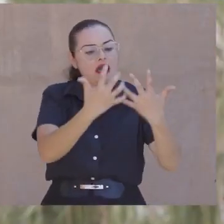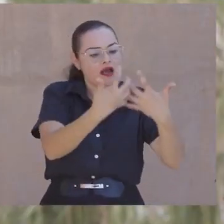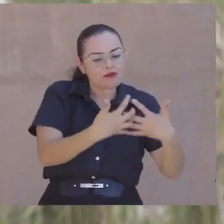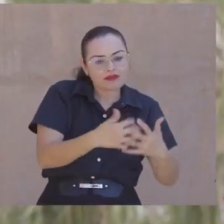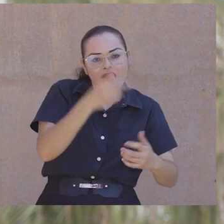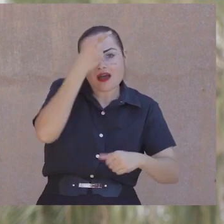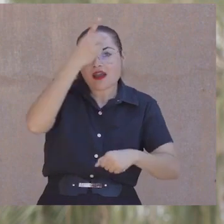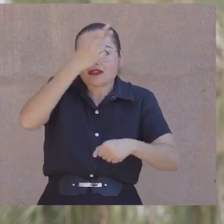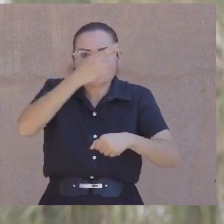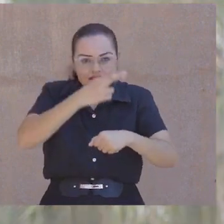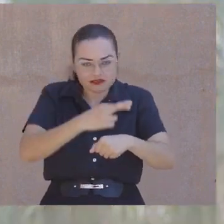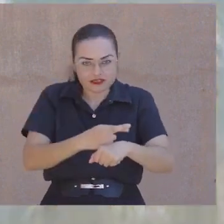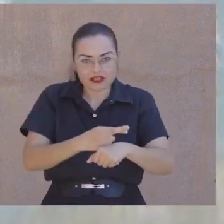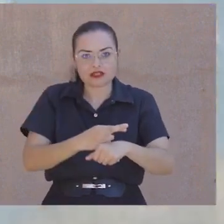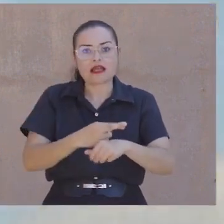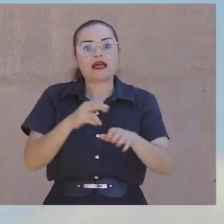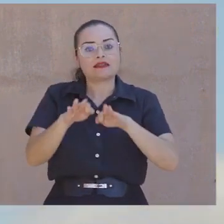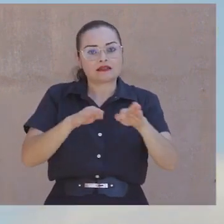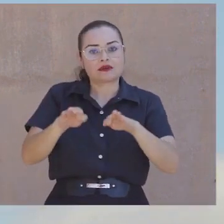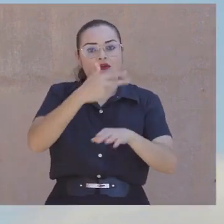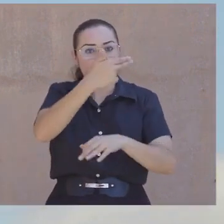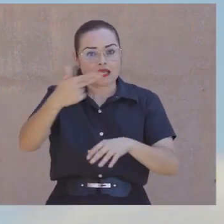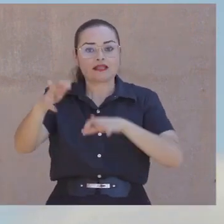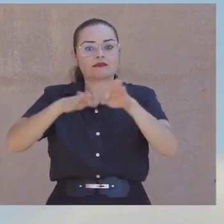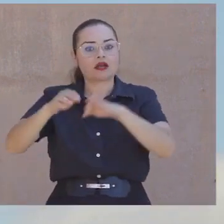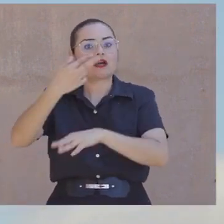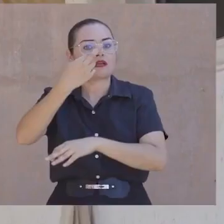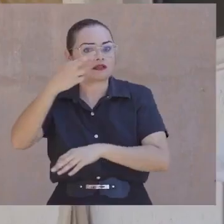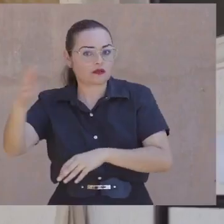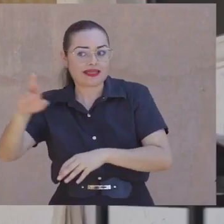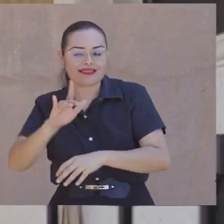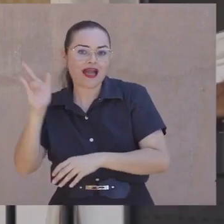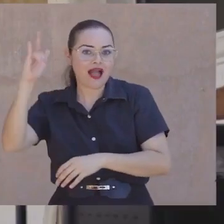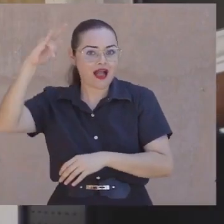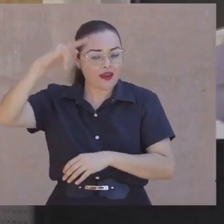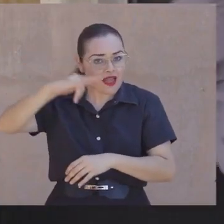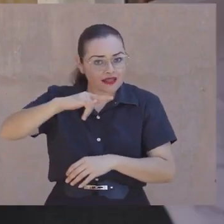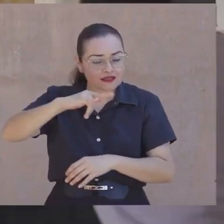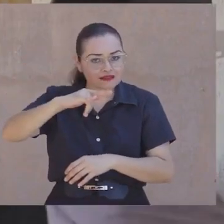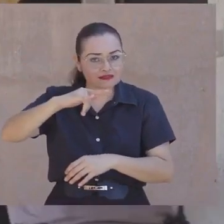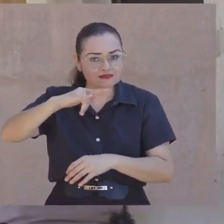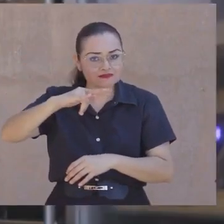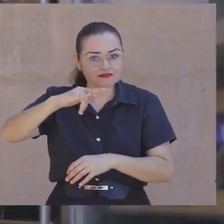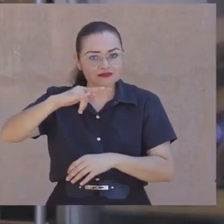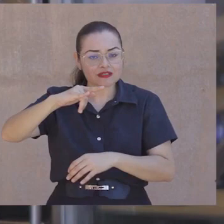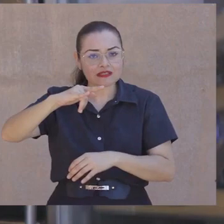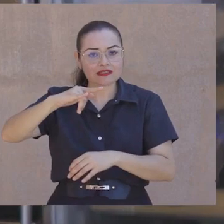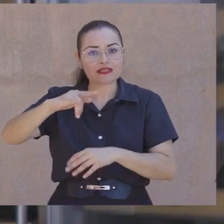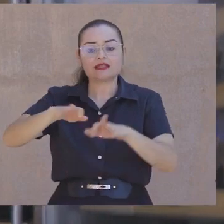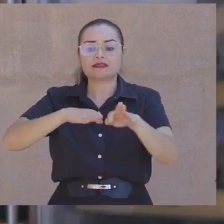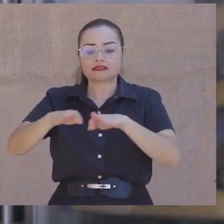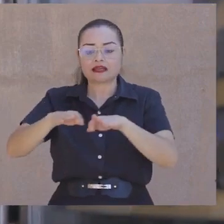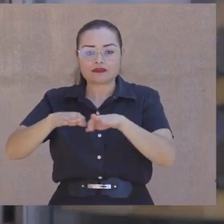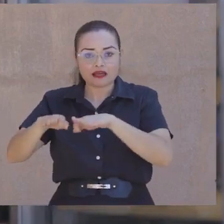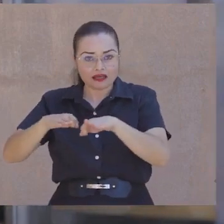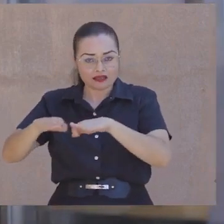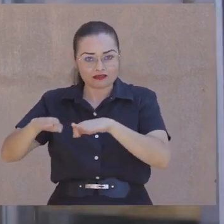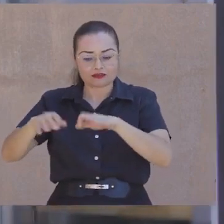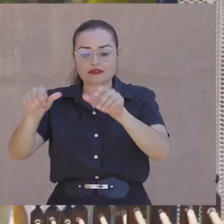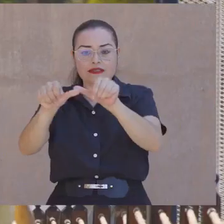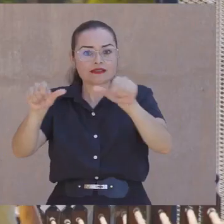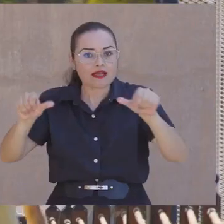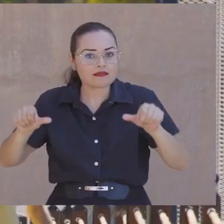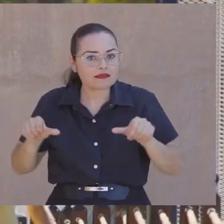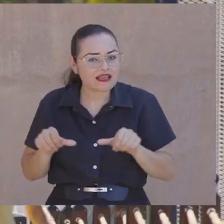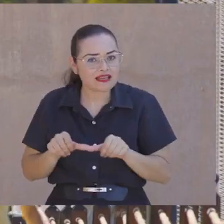posible la actividad turística a empresarios a directivos a trabajadores de hoteles restaurantes líneas aéreas agencias de viajes